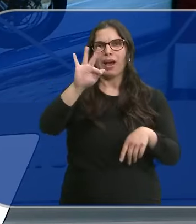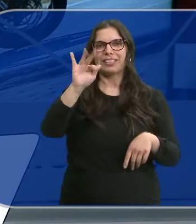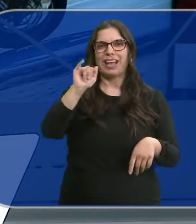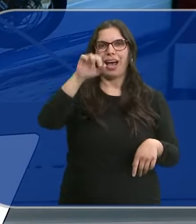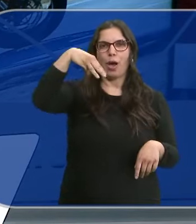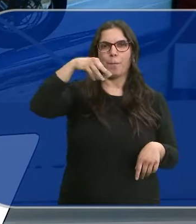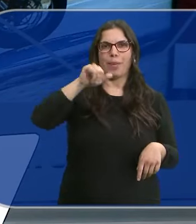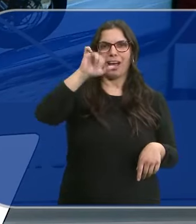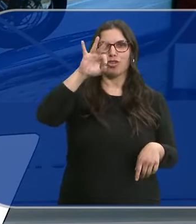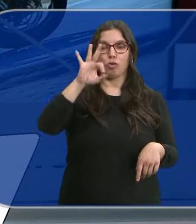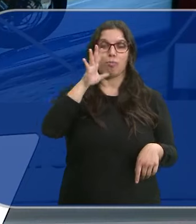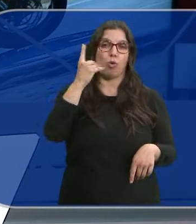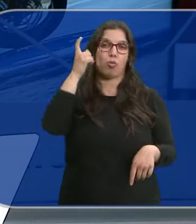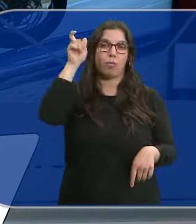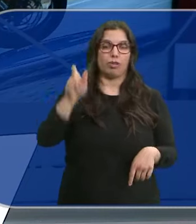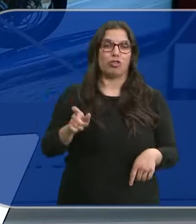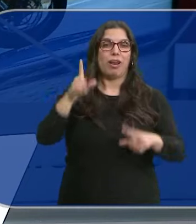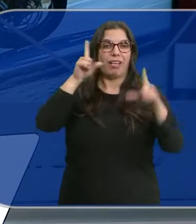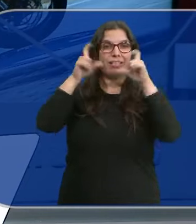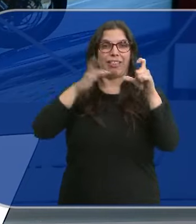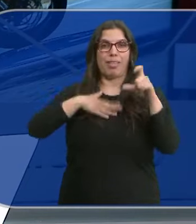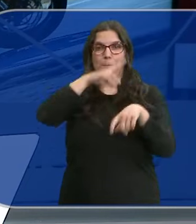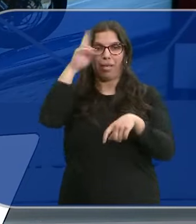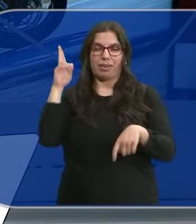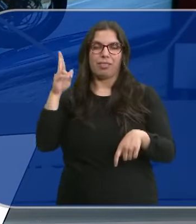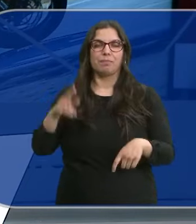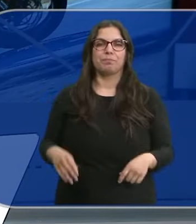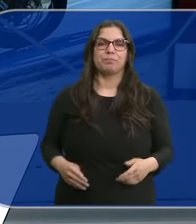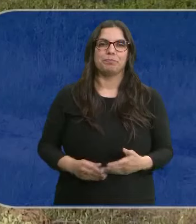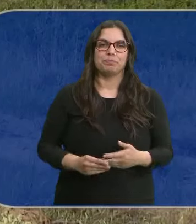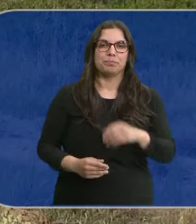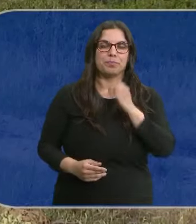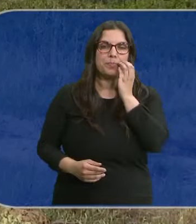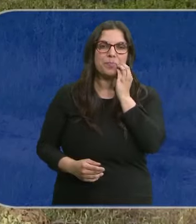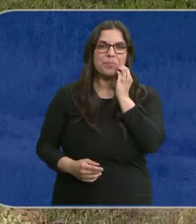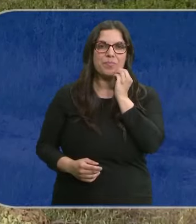Tamayo. Se debe a un fotógrafo madrileño. Elena Rodríguez, cuéntanos.